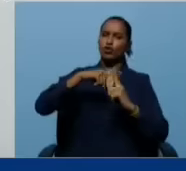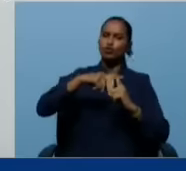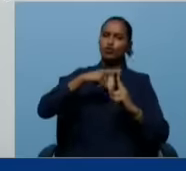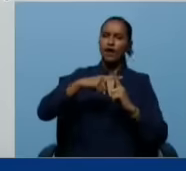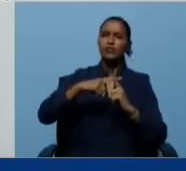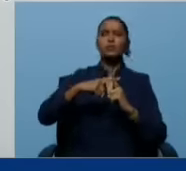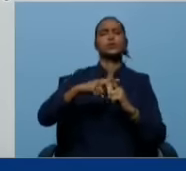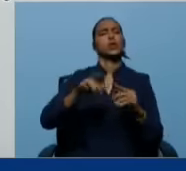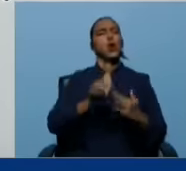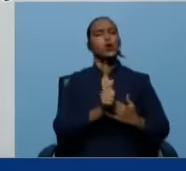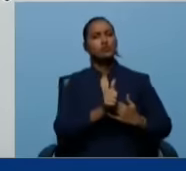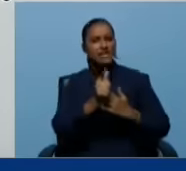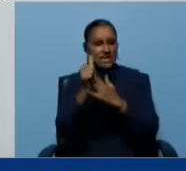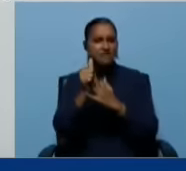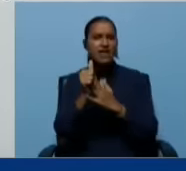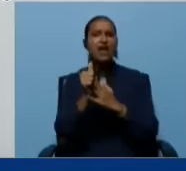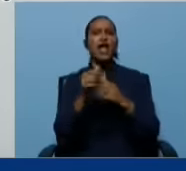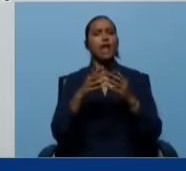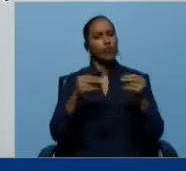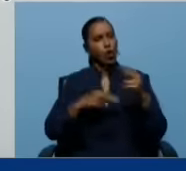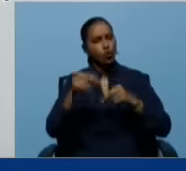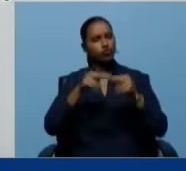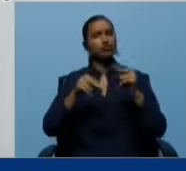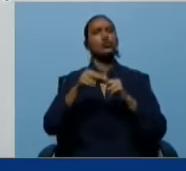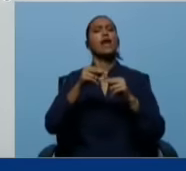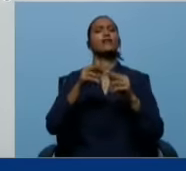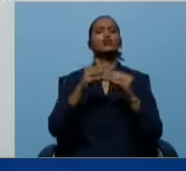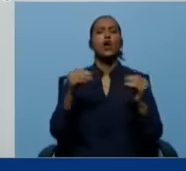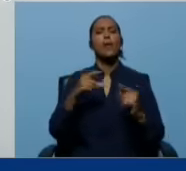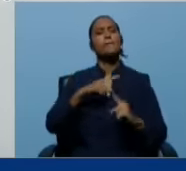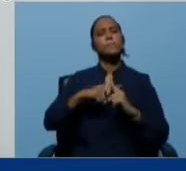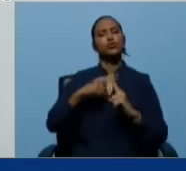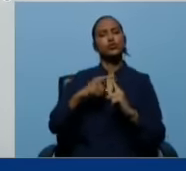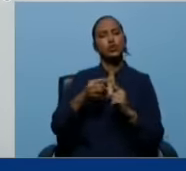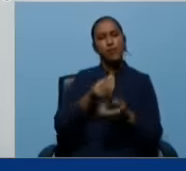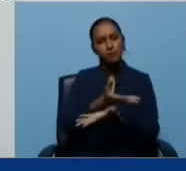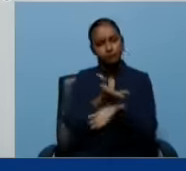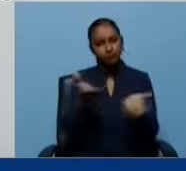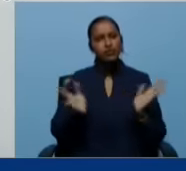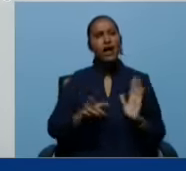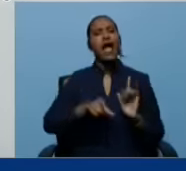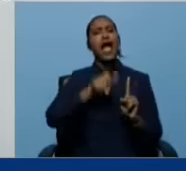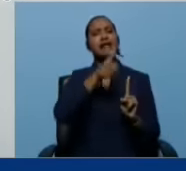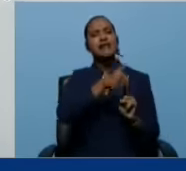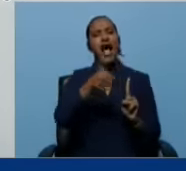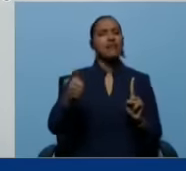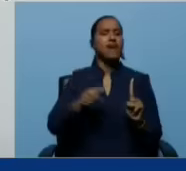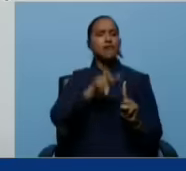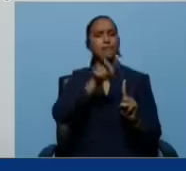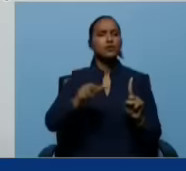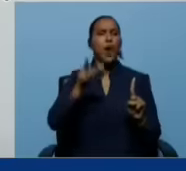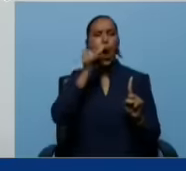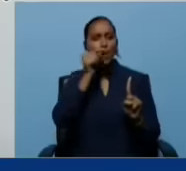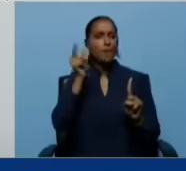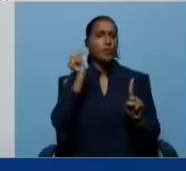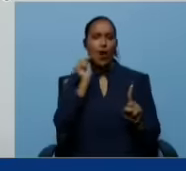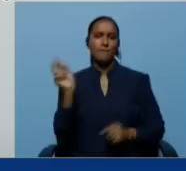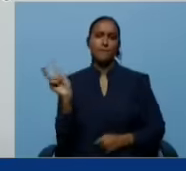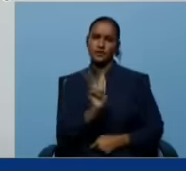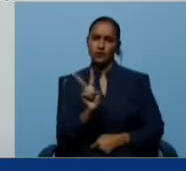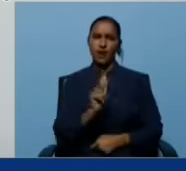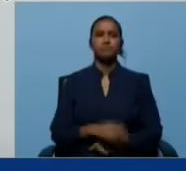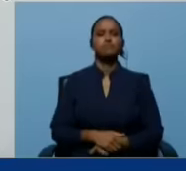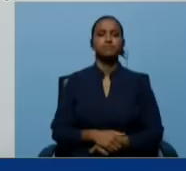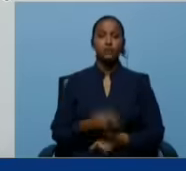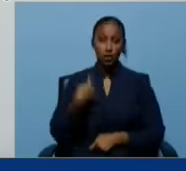los procesos permanentes de cambio a favor de todos y cada uno de los venezolanos y venezolanas. Seguros estamos